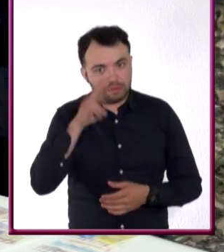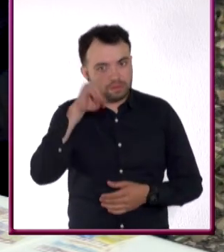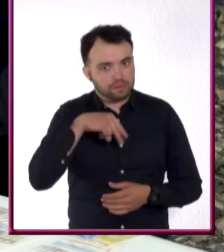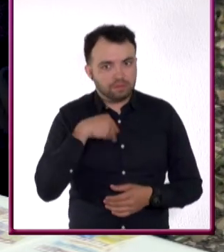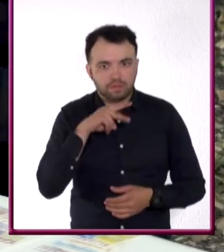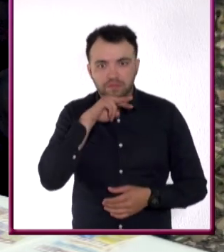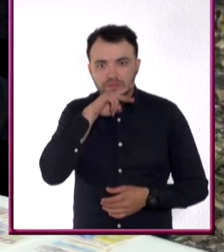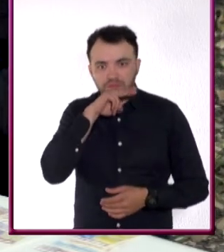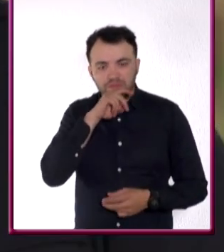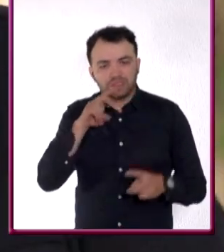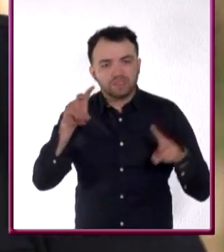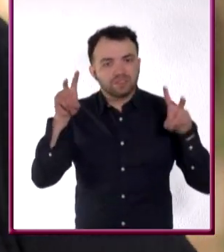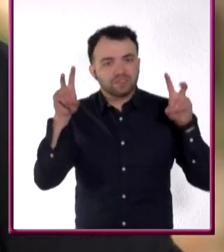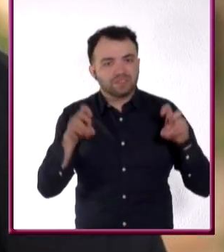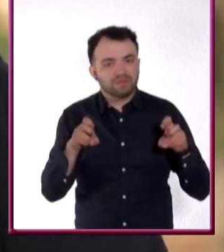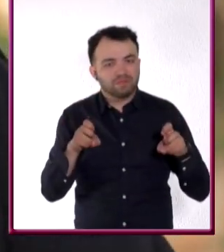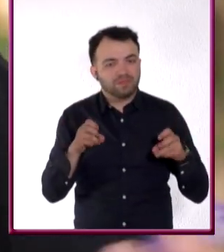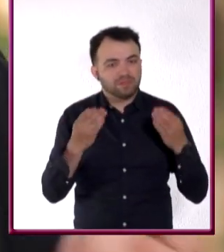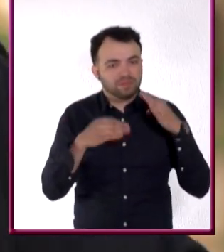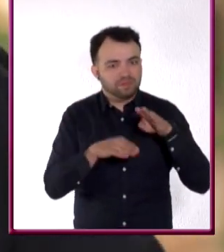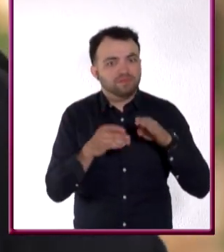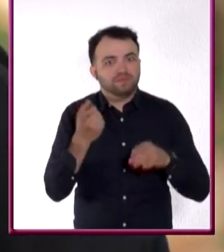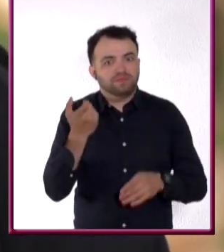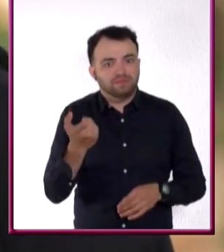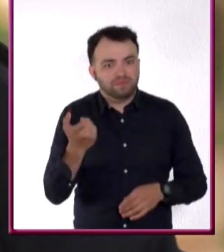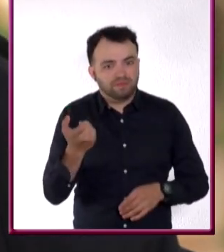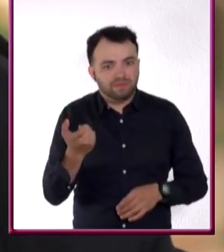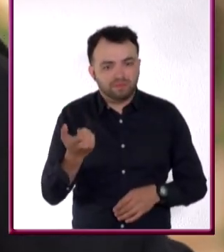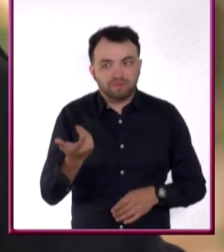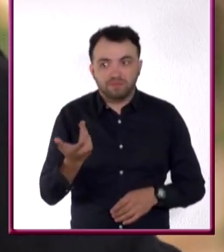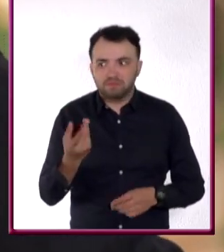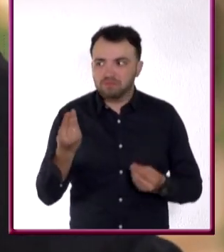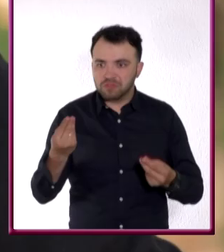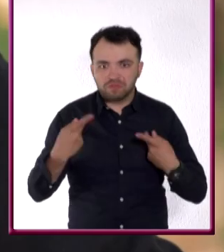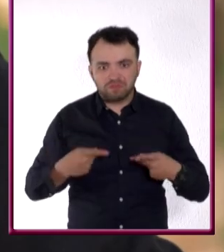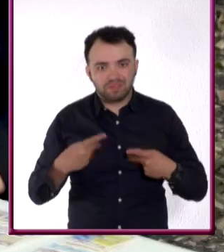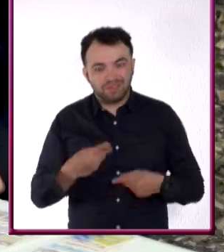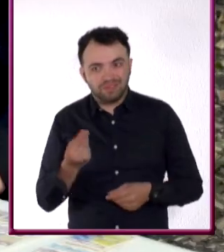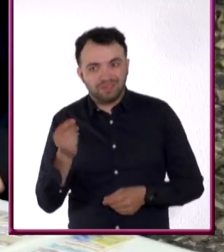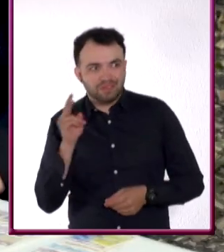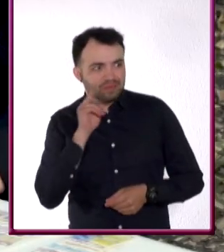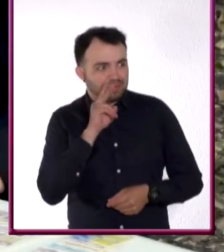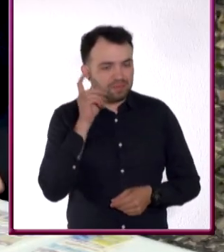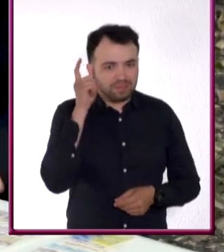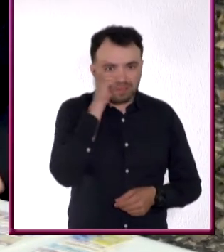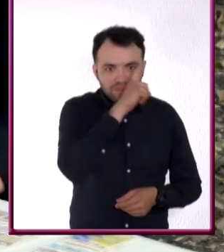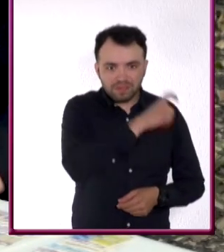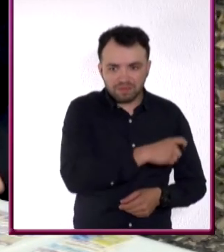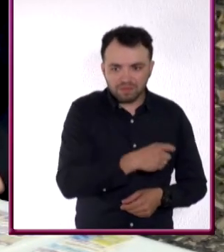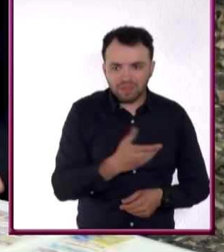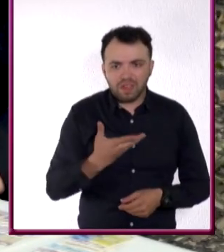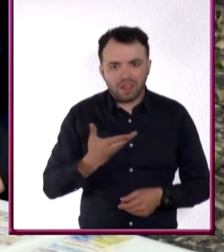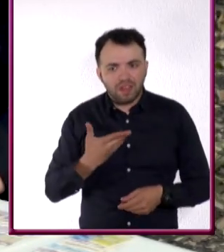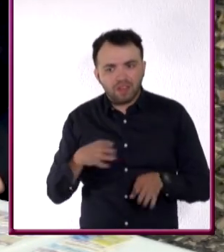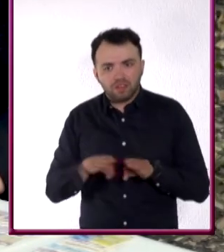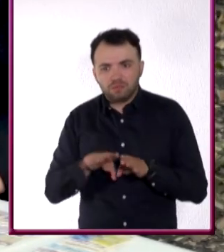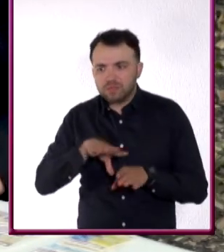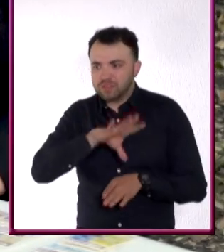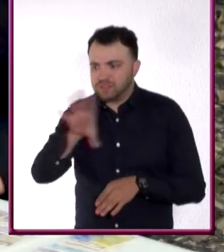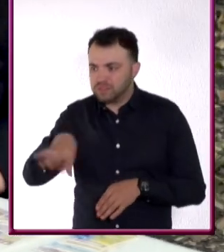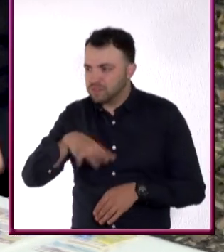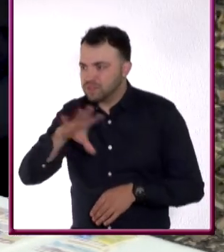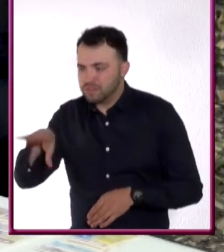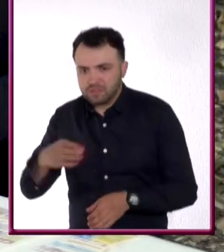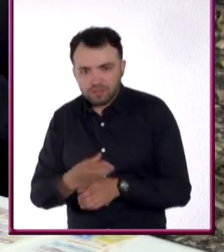preocupa realmente el tema económico. Muchas personas se la están viendo realmente difícil. Sí, pues mira, como que vamos encontrando pistas. Por un lado